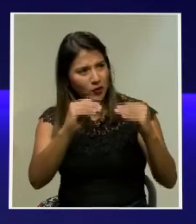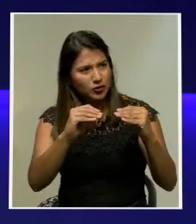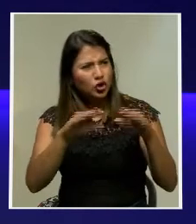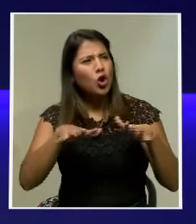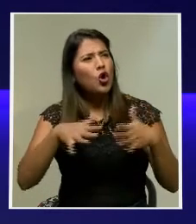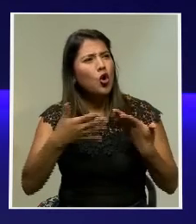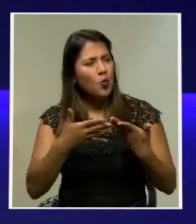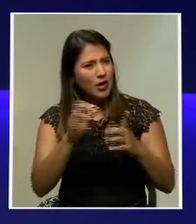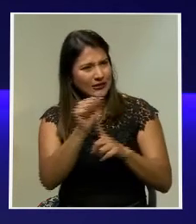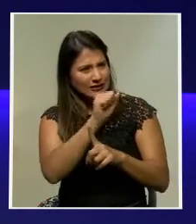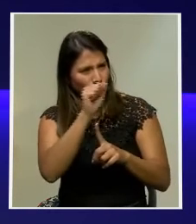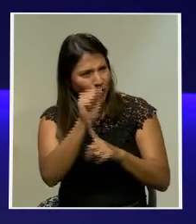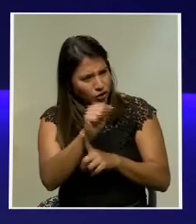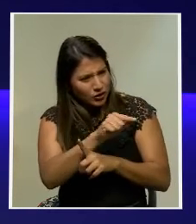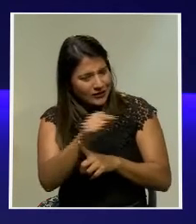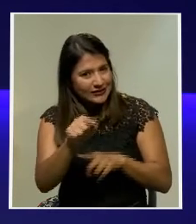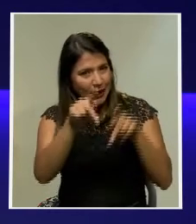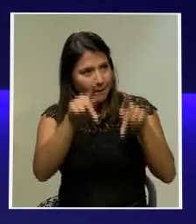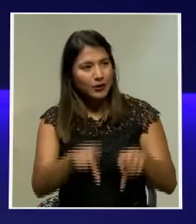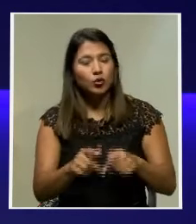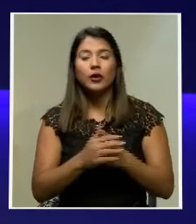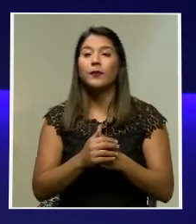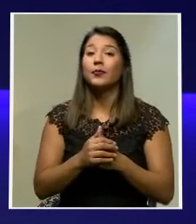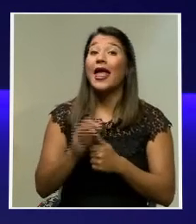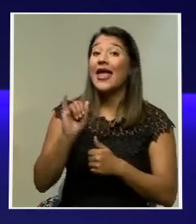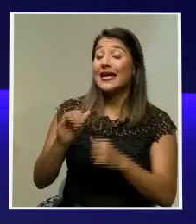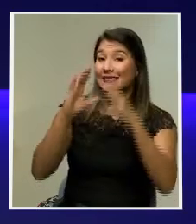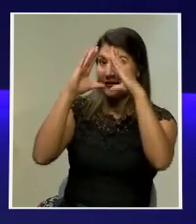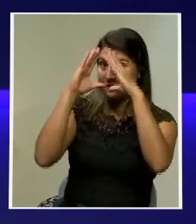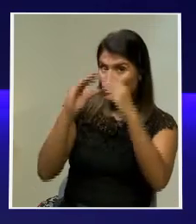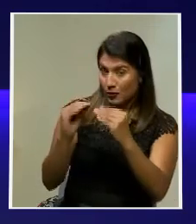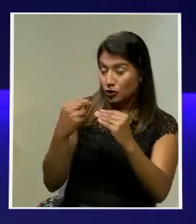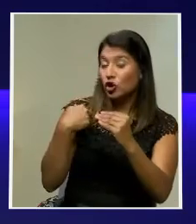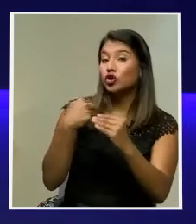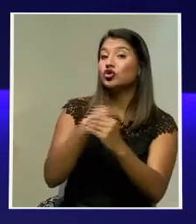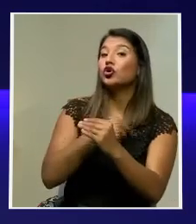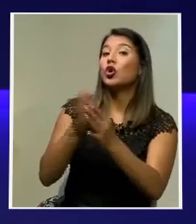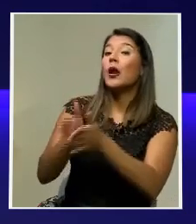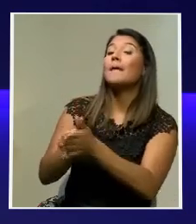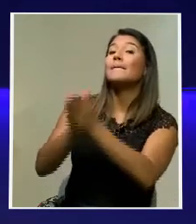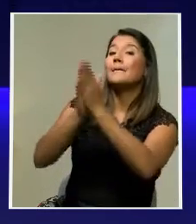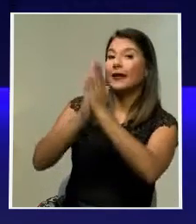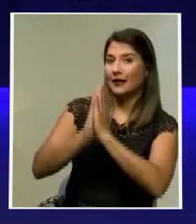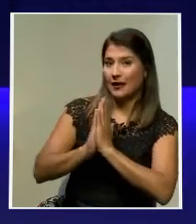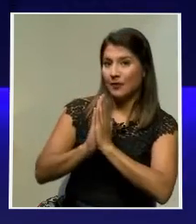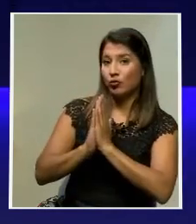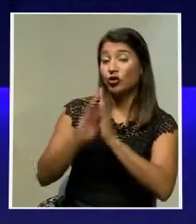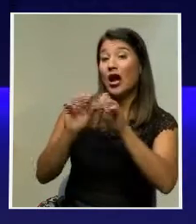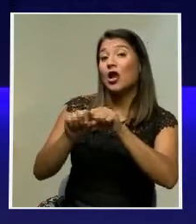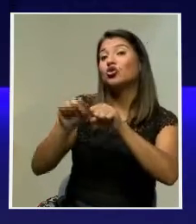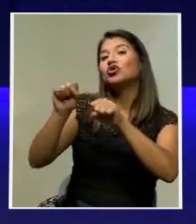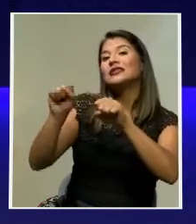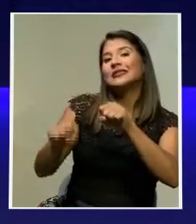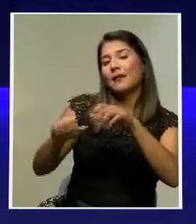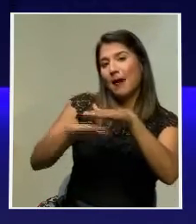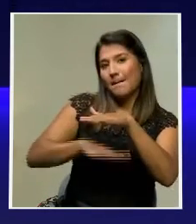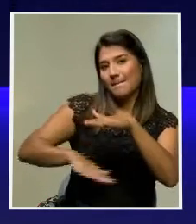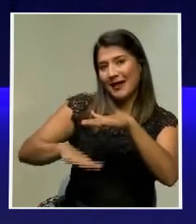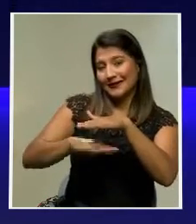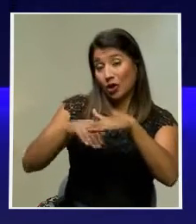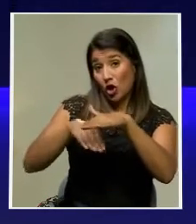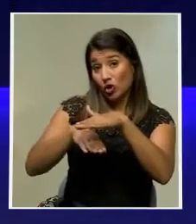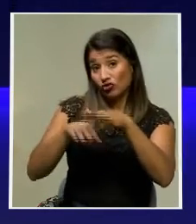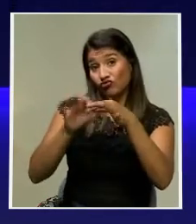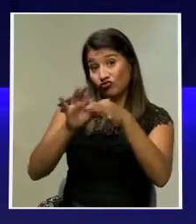encontraste? Los datos provienen de, solicitamos a los principales, a lo que conocemos como regímenes básicos de pensiones en el